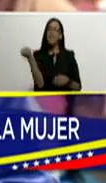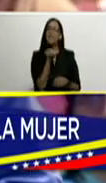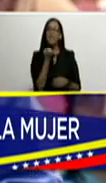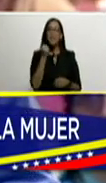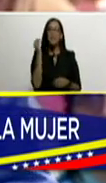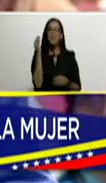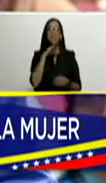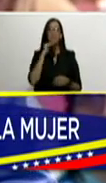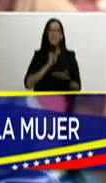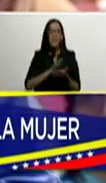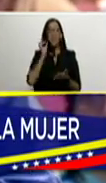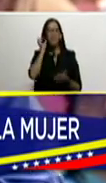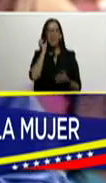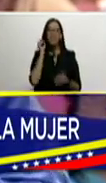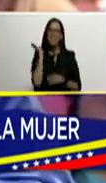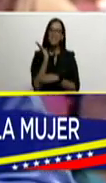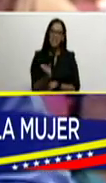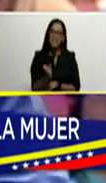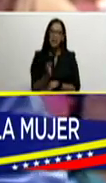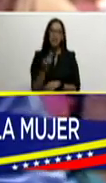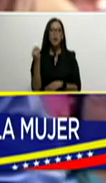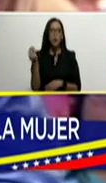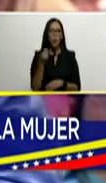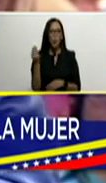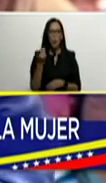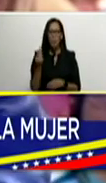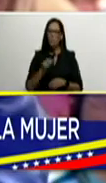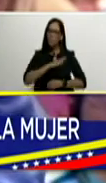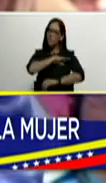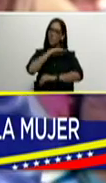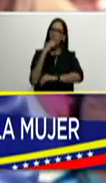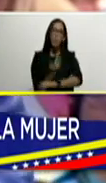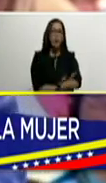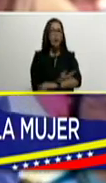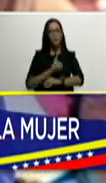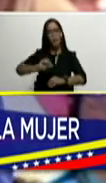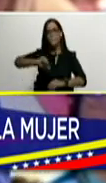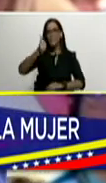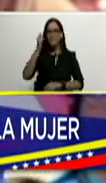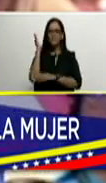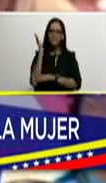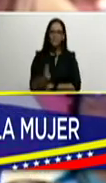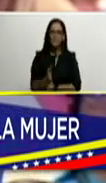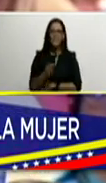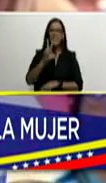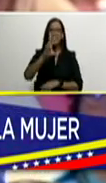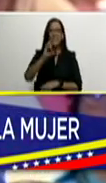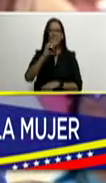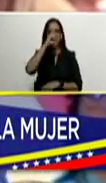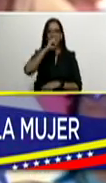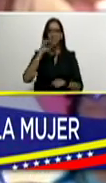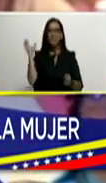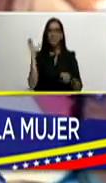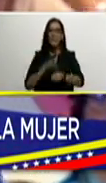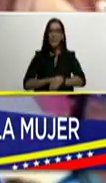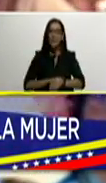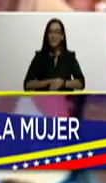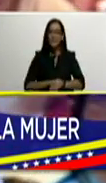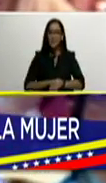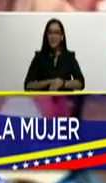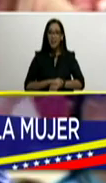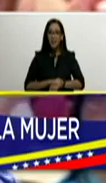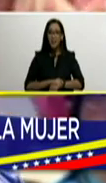se castiga, ciudadano presidente, de manera implacable con la máxima pena, 30 años de cárcel, y así lo